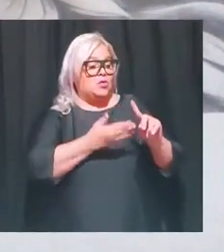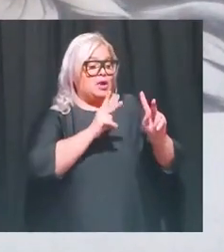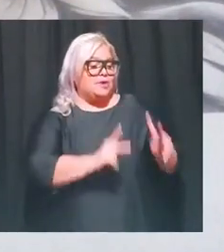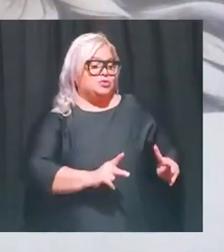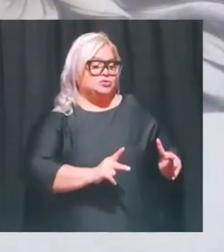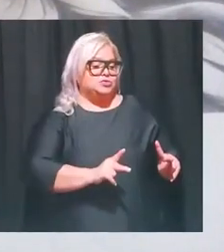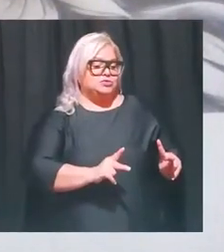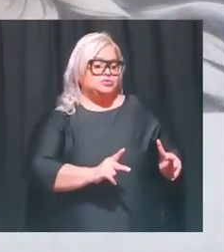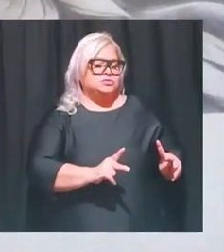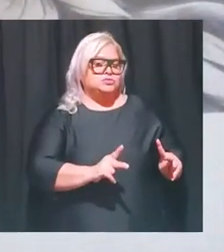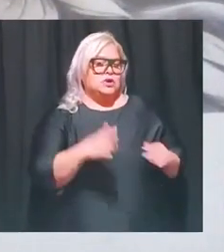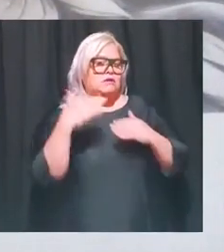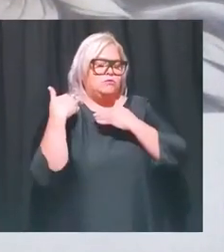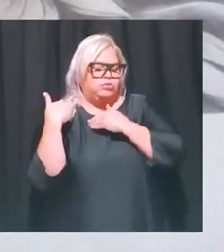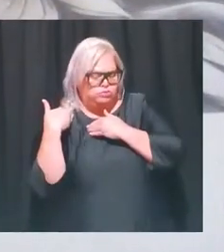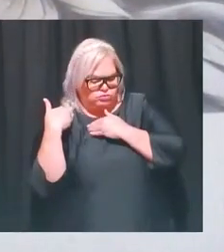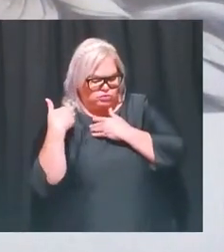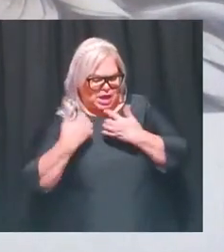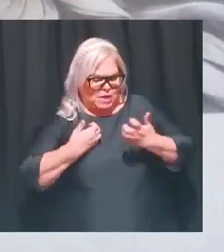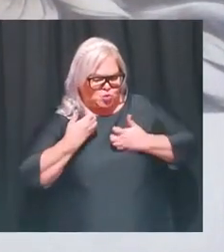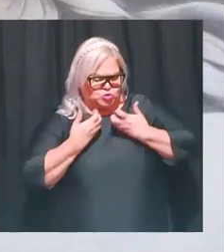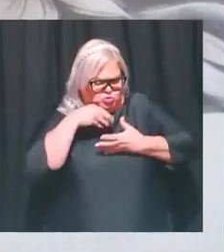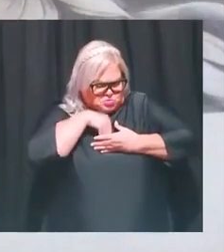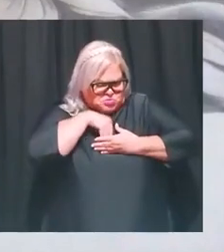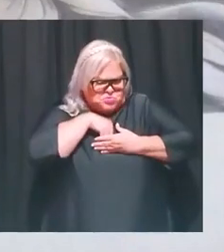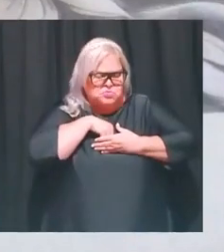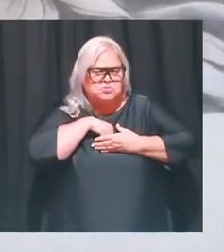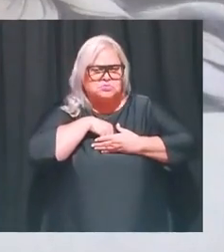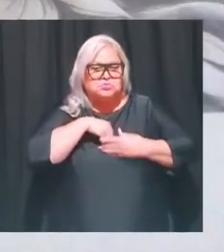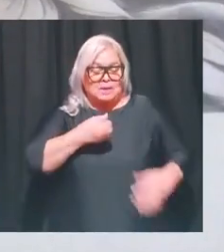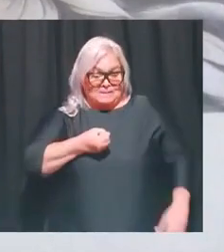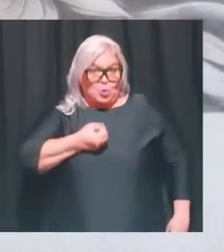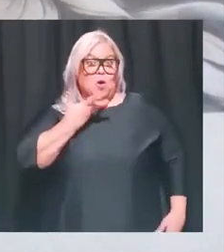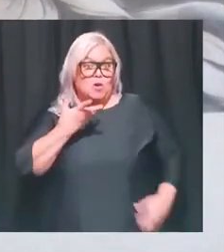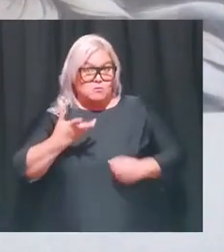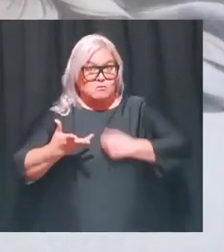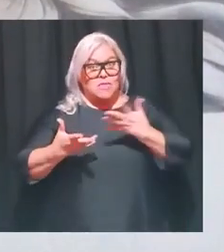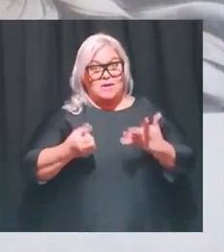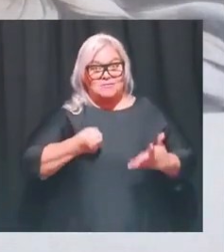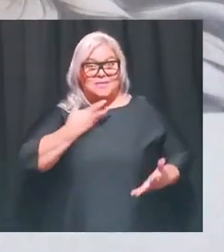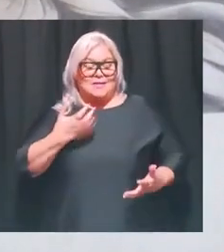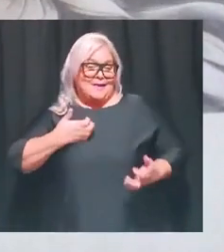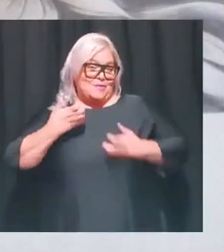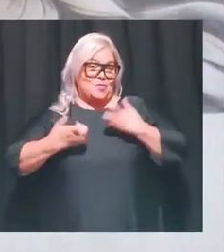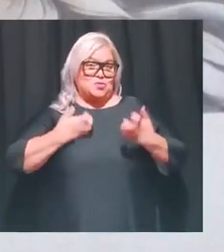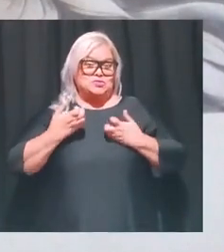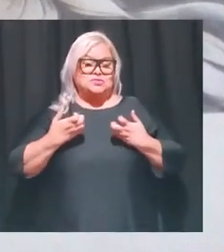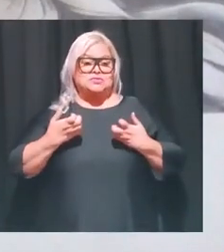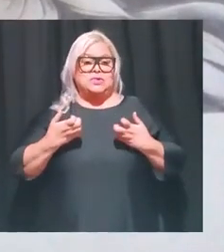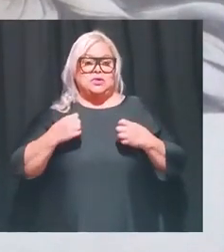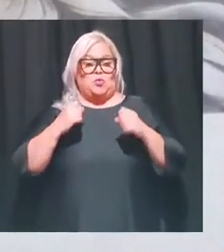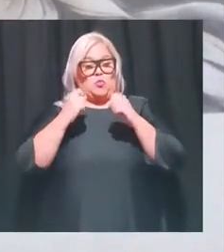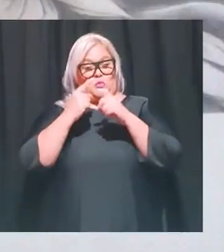que carga sus emociones con ella expresa mucho sus emociones que es compleja